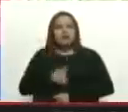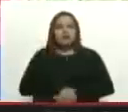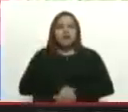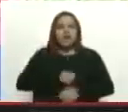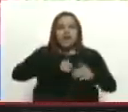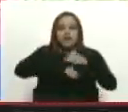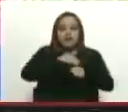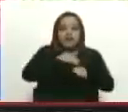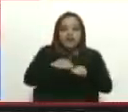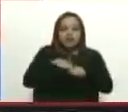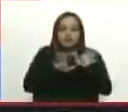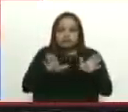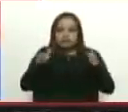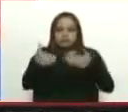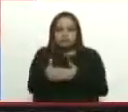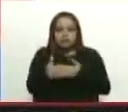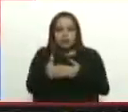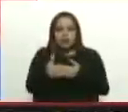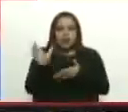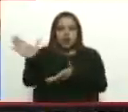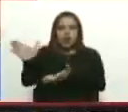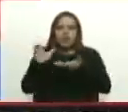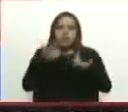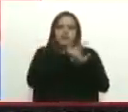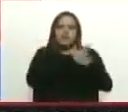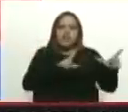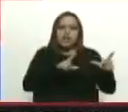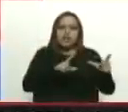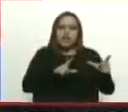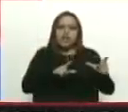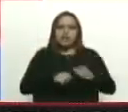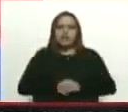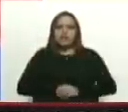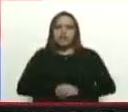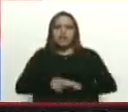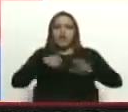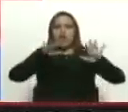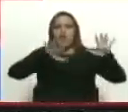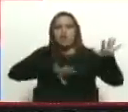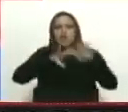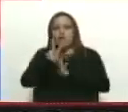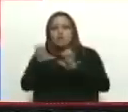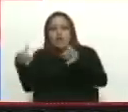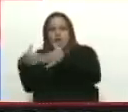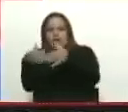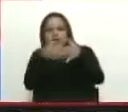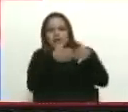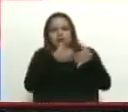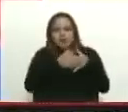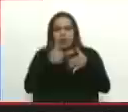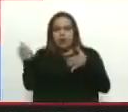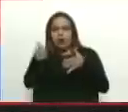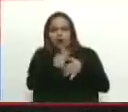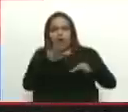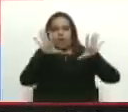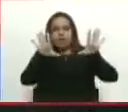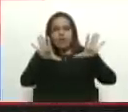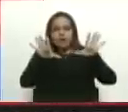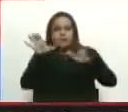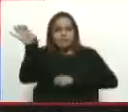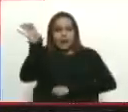futsal, plena copa, 12 países, 12 equipos, 12 equipos, 10 países están aquí. Ayer